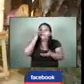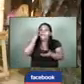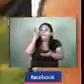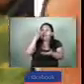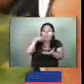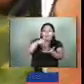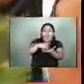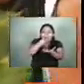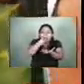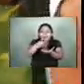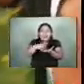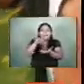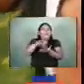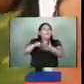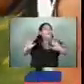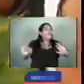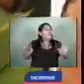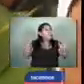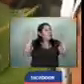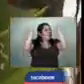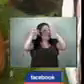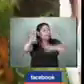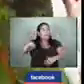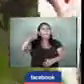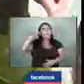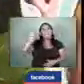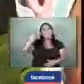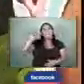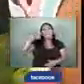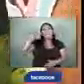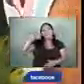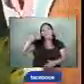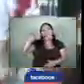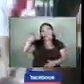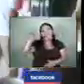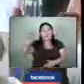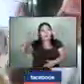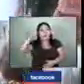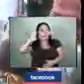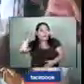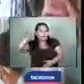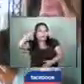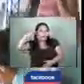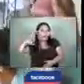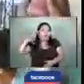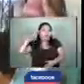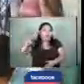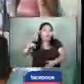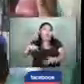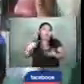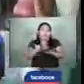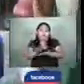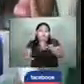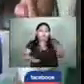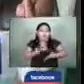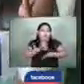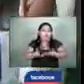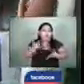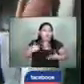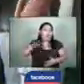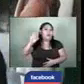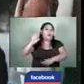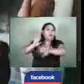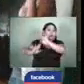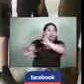platillo es la famosa yuca de Pénjamo el negocio de Marta Mundo una yuquería que parece parte de la